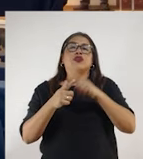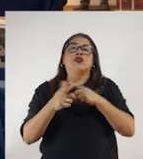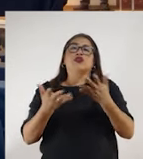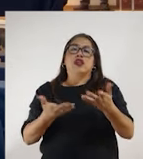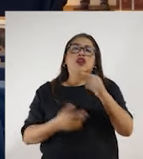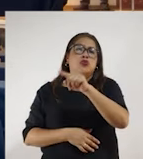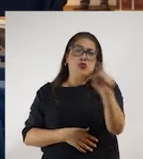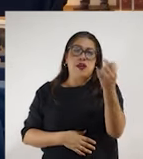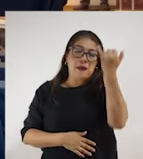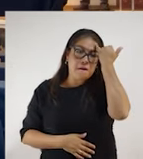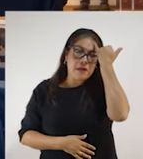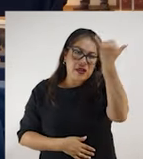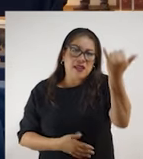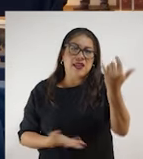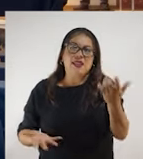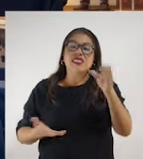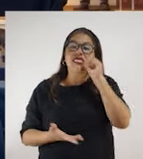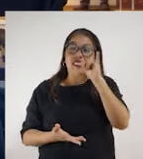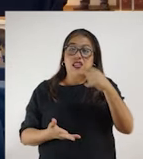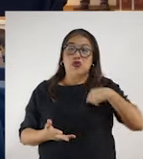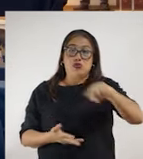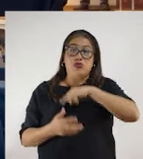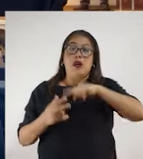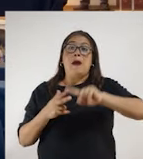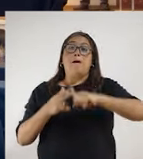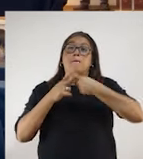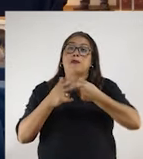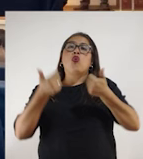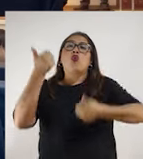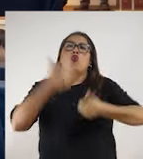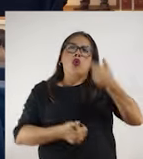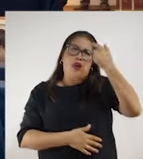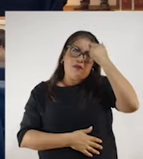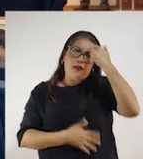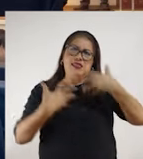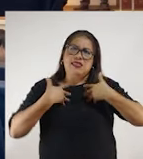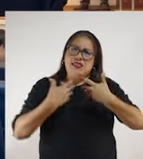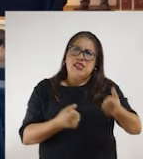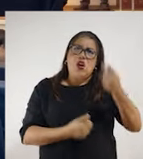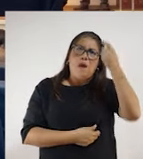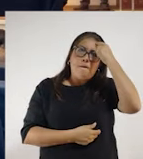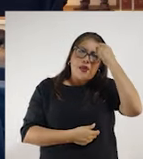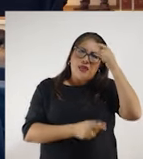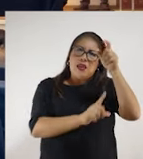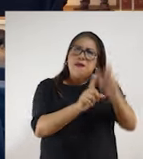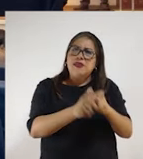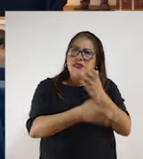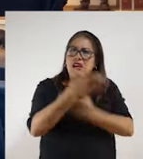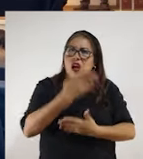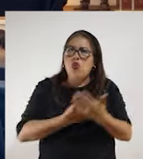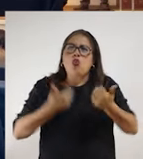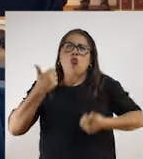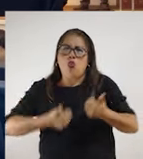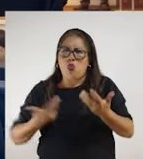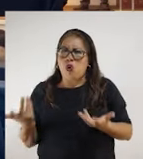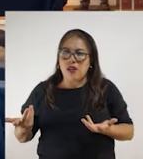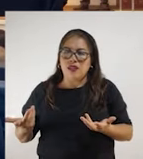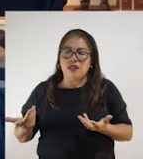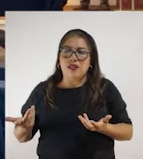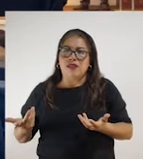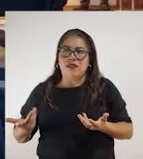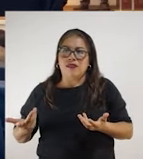Entonces, imagínense ustedes si comenzamos a indagar cuál es el estado de salud mental de las personas con